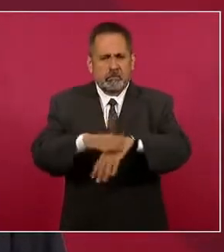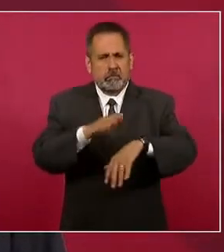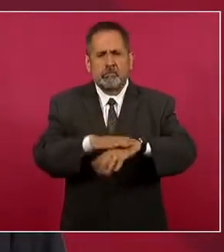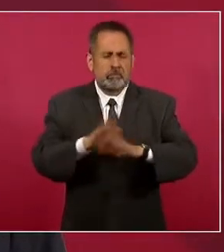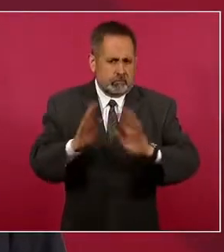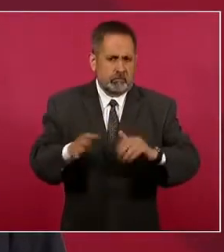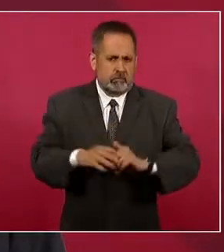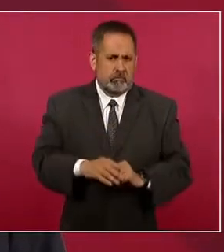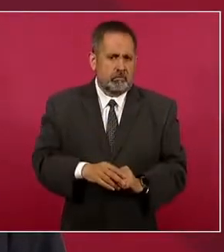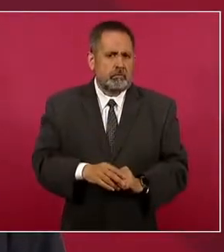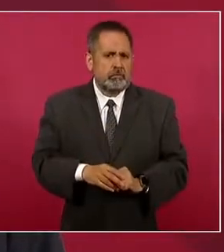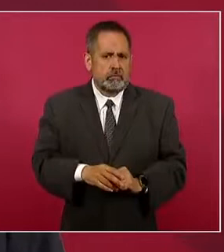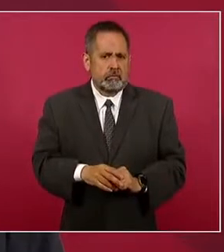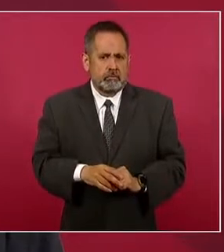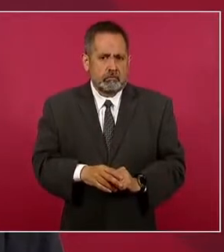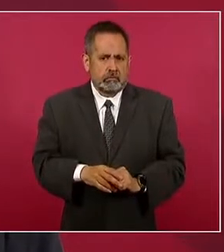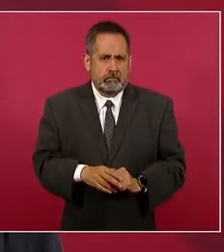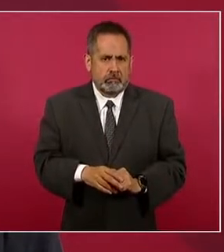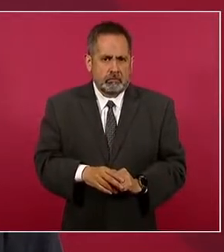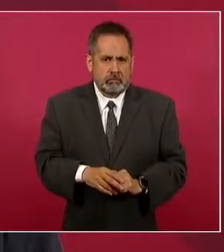la llamada.